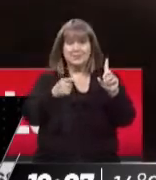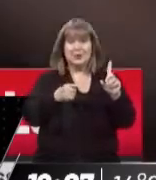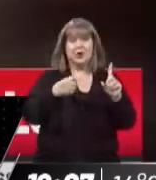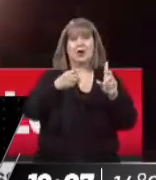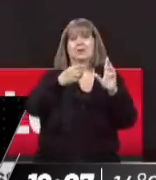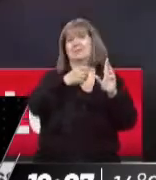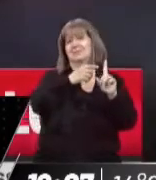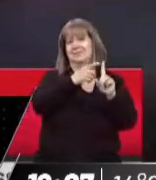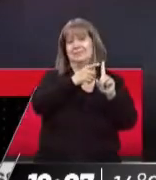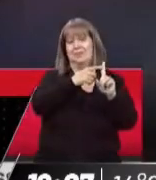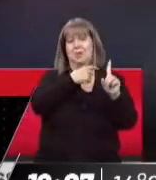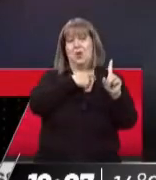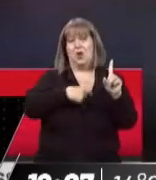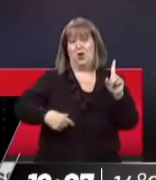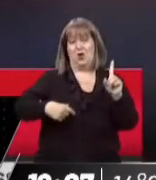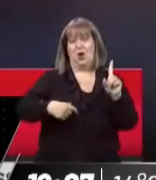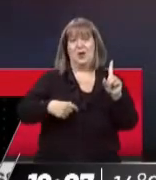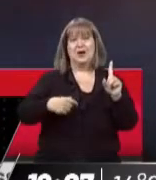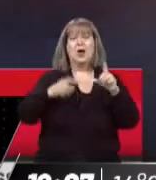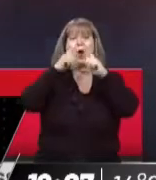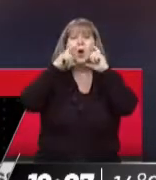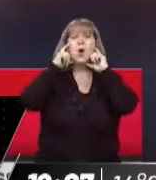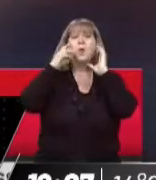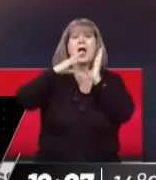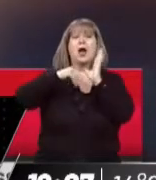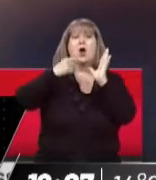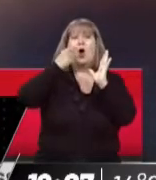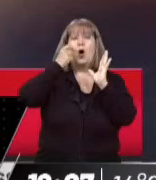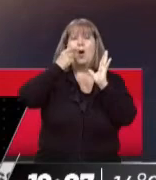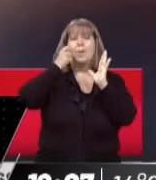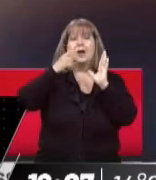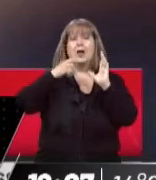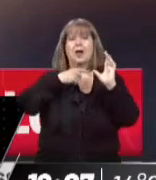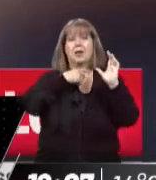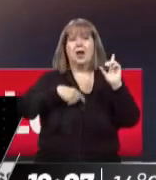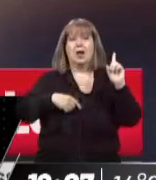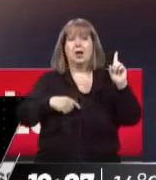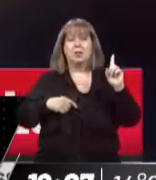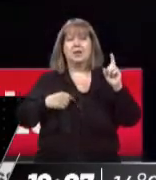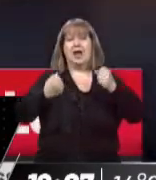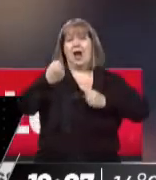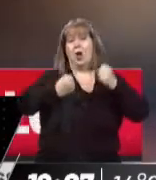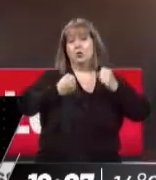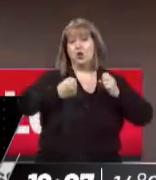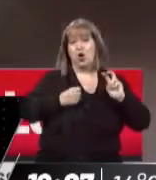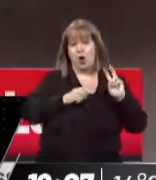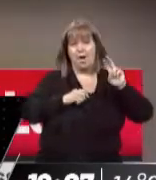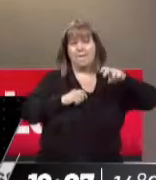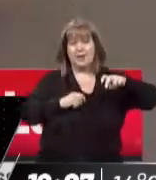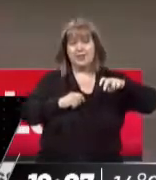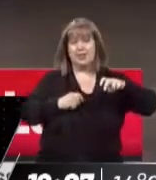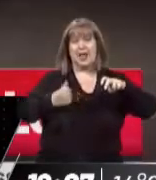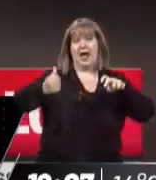estamos viendo la imagen de Sabaj Montiel con un barbijo blanco cuando Kicillof bajaba de un auto y saludaba a la